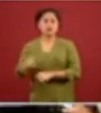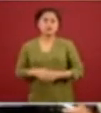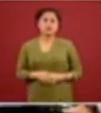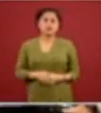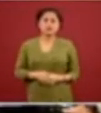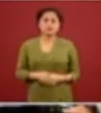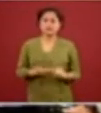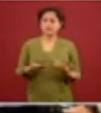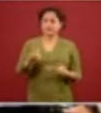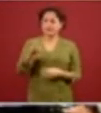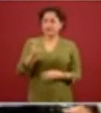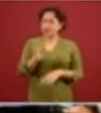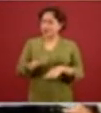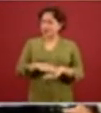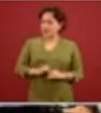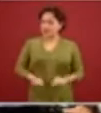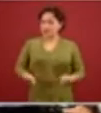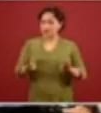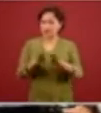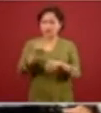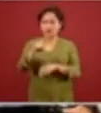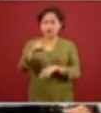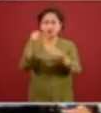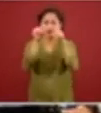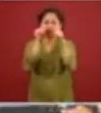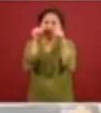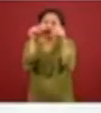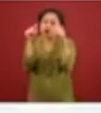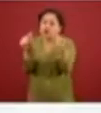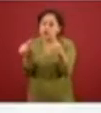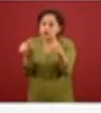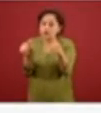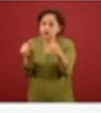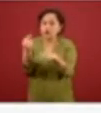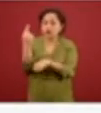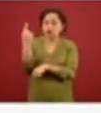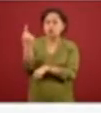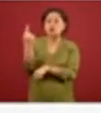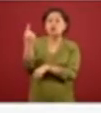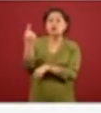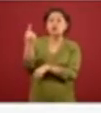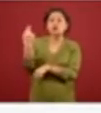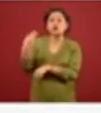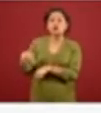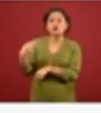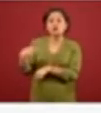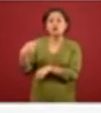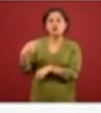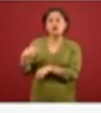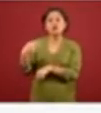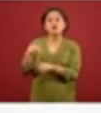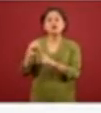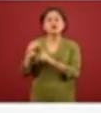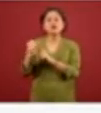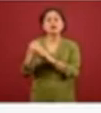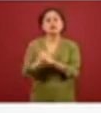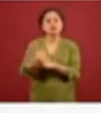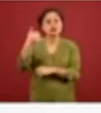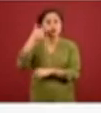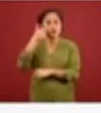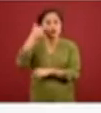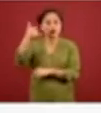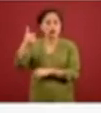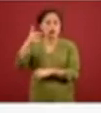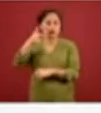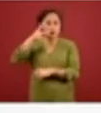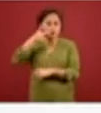su atención en esa estrategia central que dice Sistema Call Center Nacional, Estatal e Institucional. La